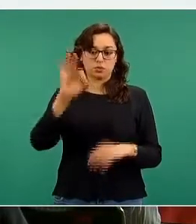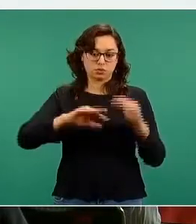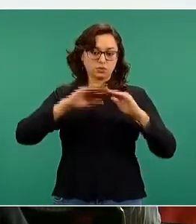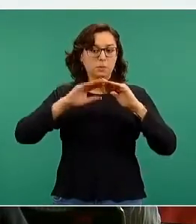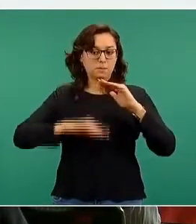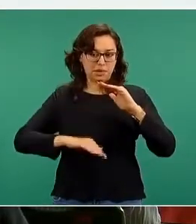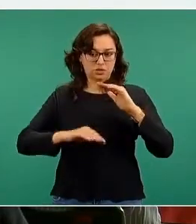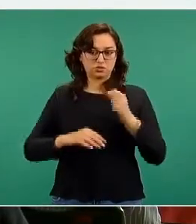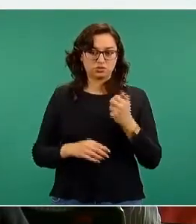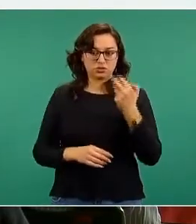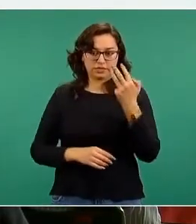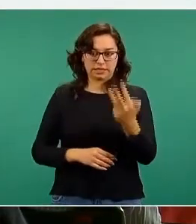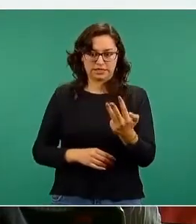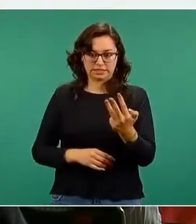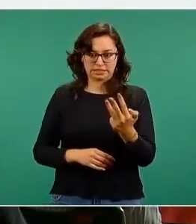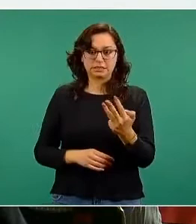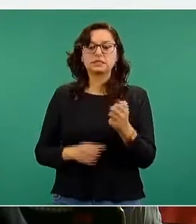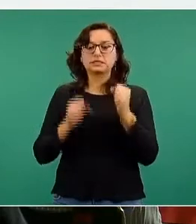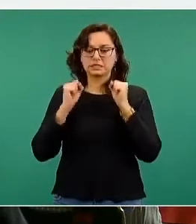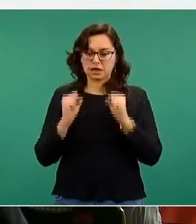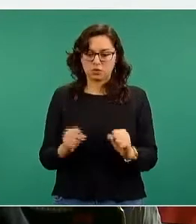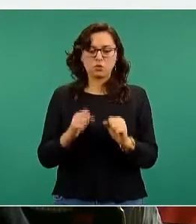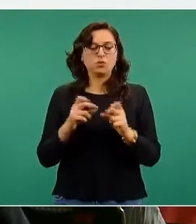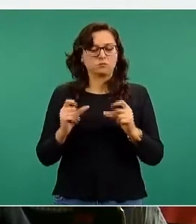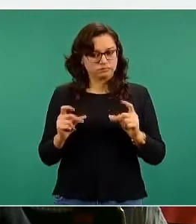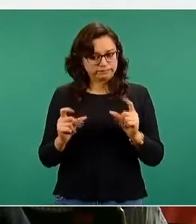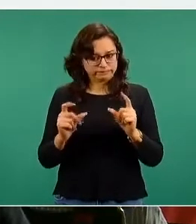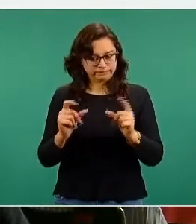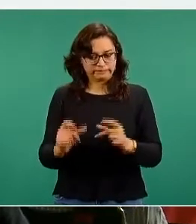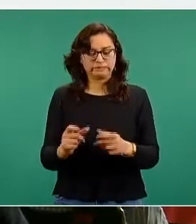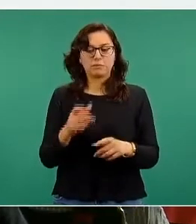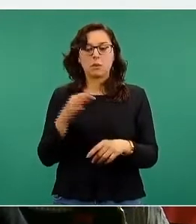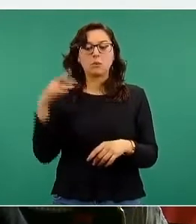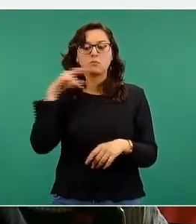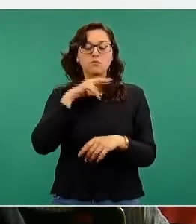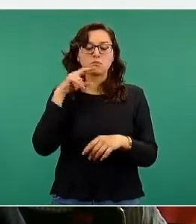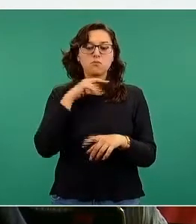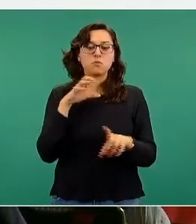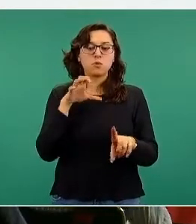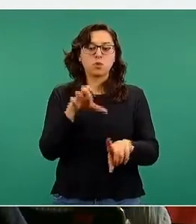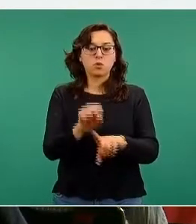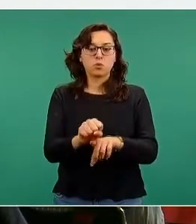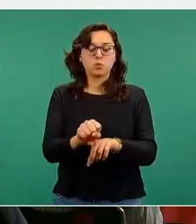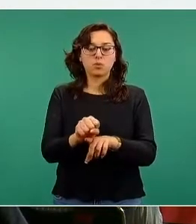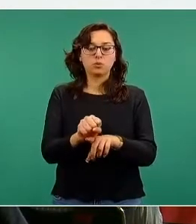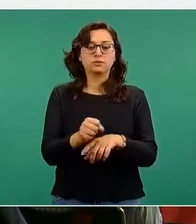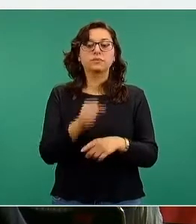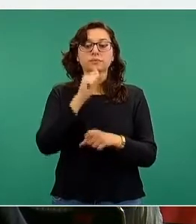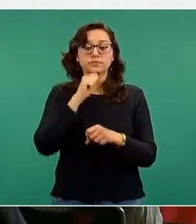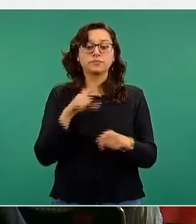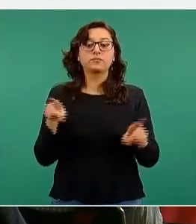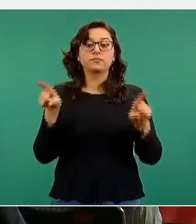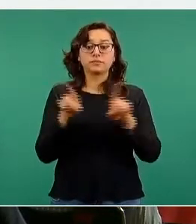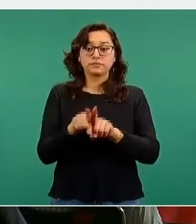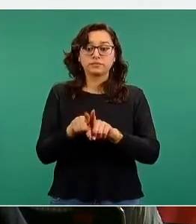95%. Seguramente lo lograrán muy pronto. Y también informamos para total claridad las dosis que se pierden por el hecho de que no